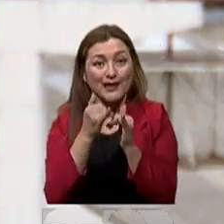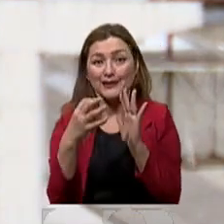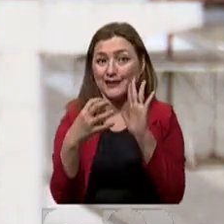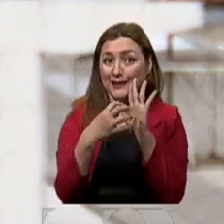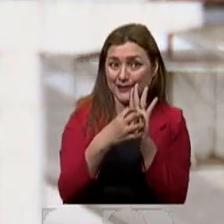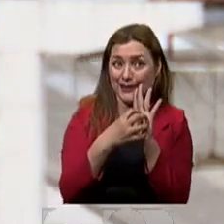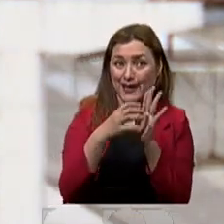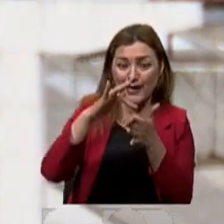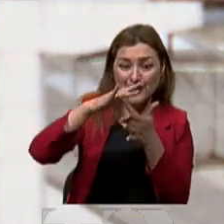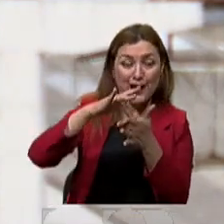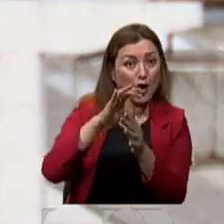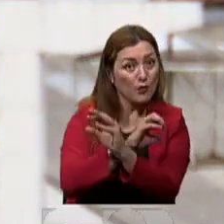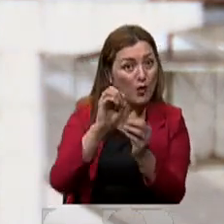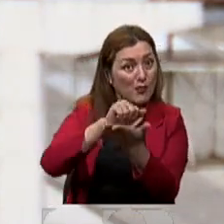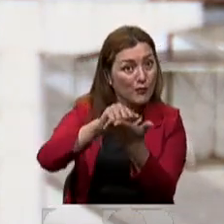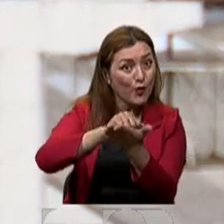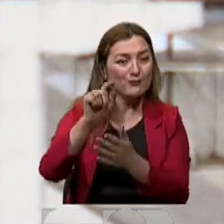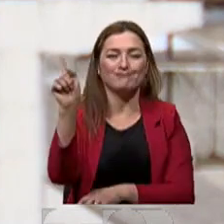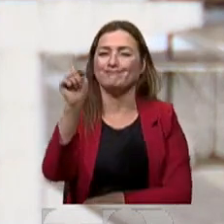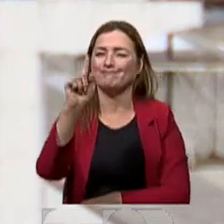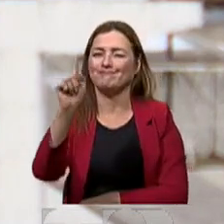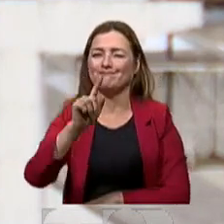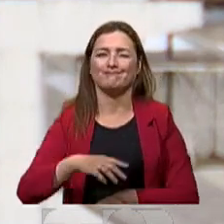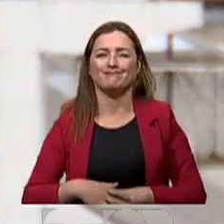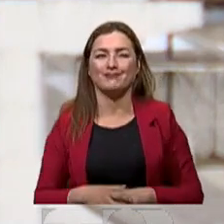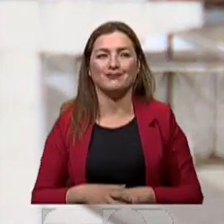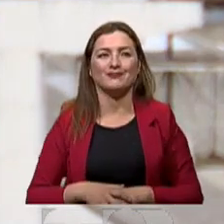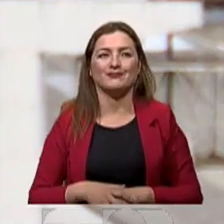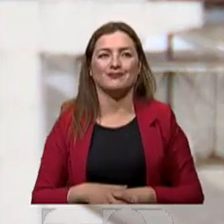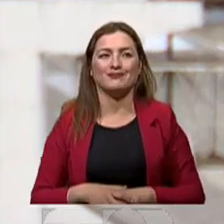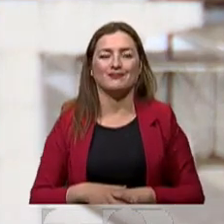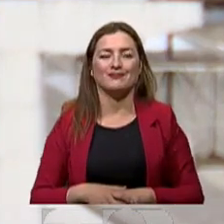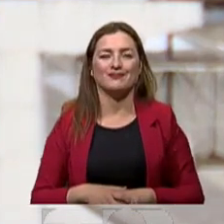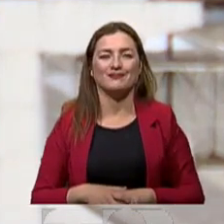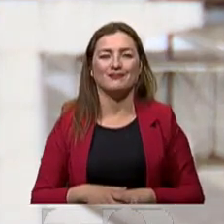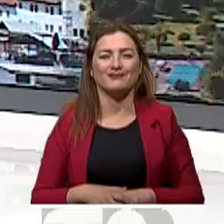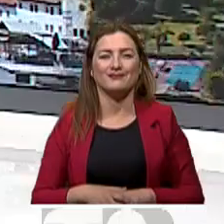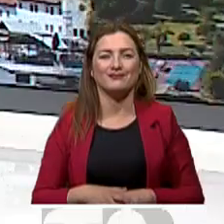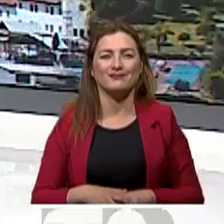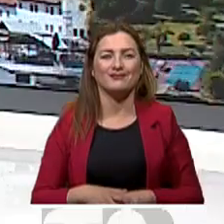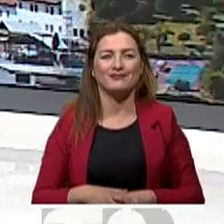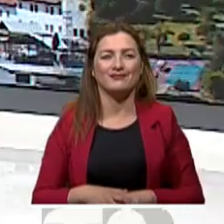e Instagram no corren peligro de ser eliminadas, ya que no están vinculadas a este cambio.